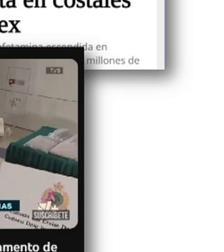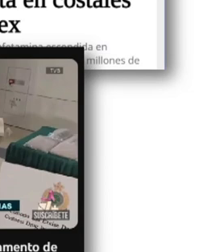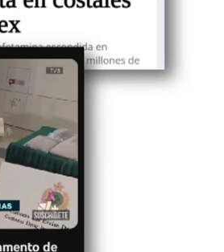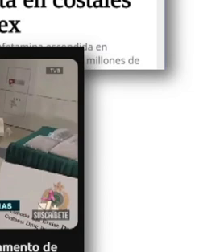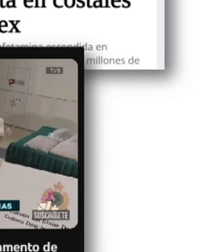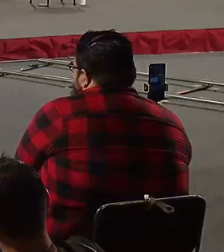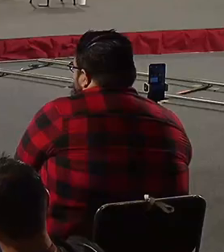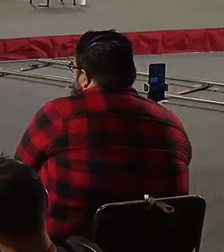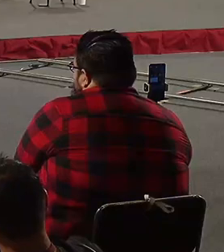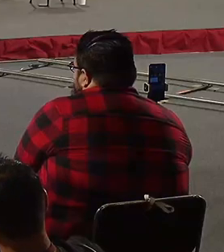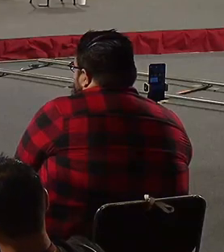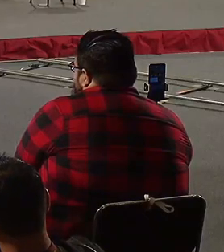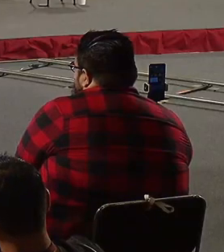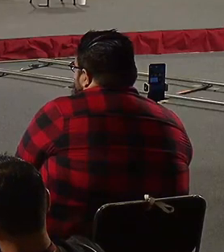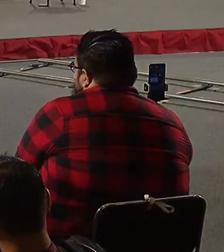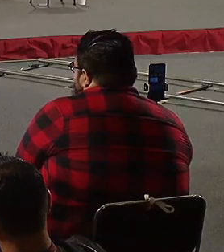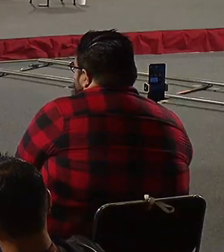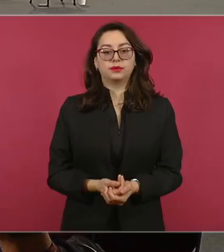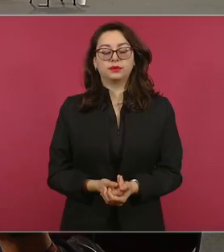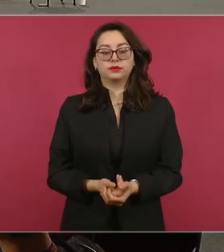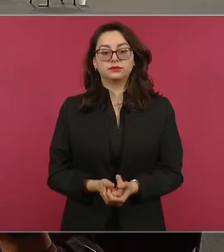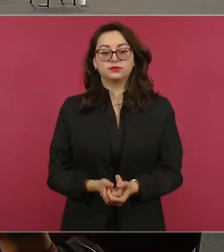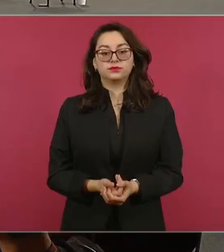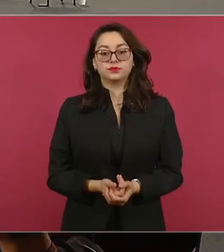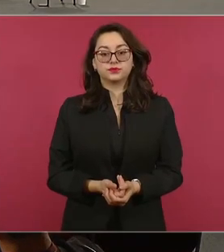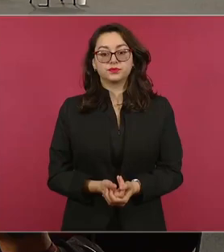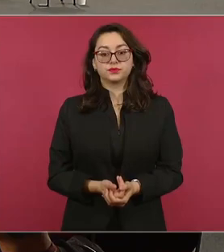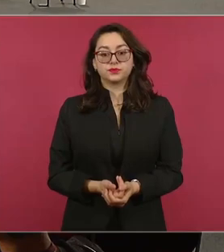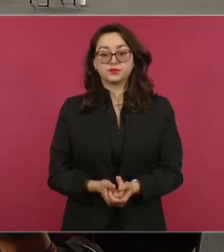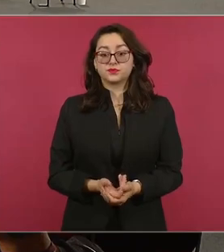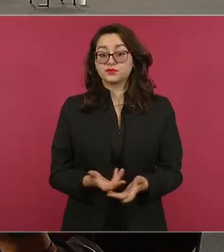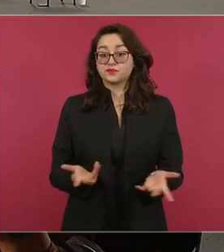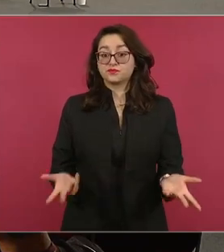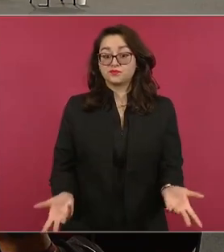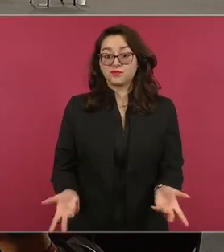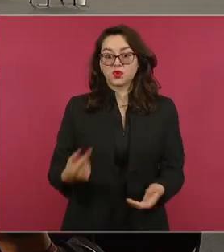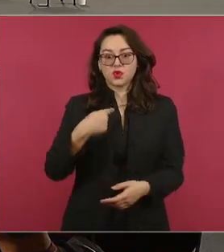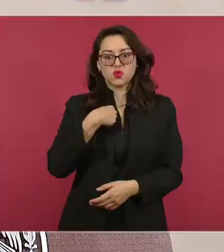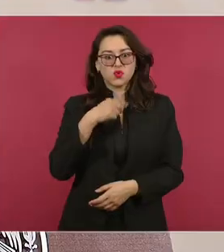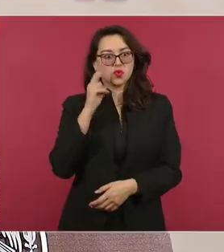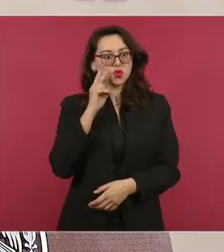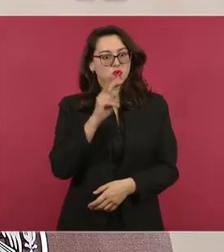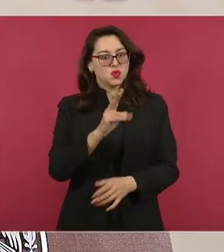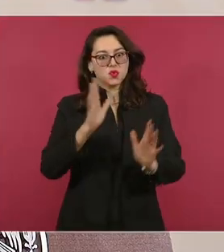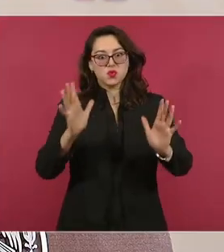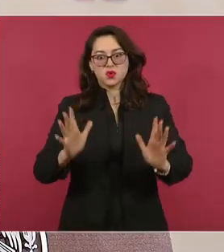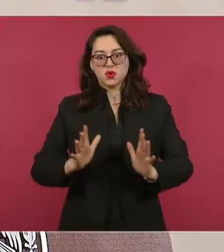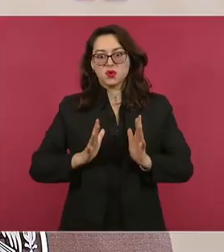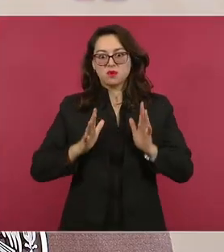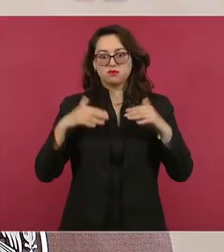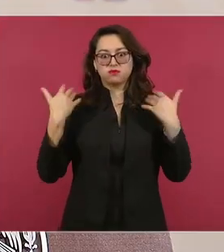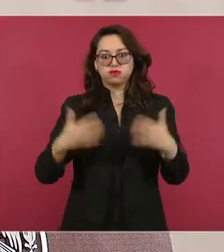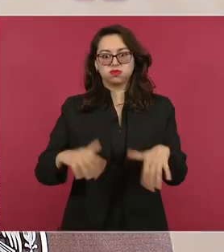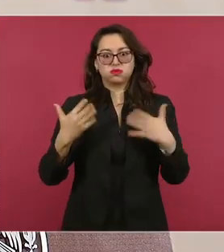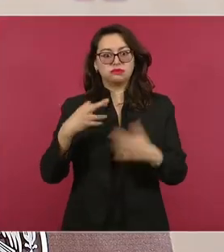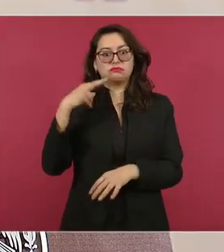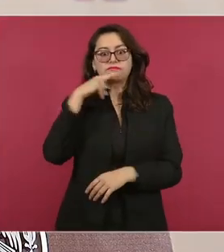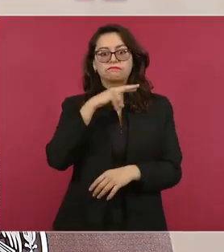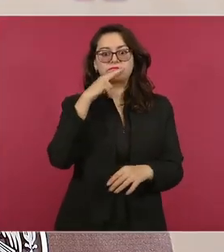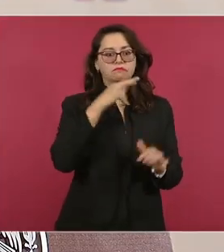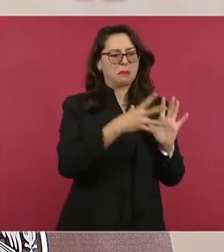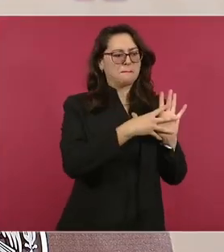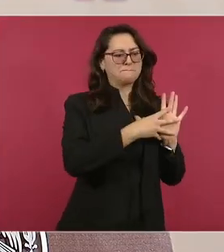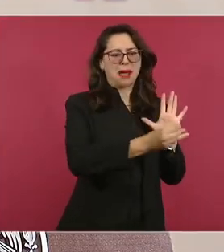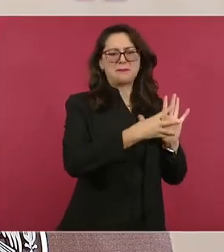Yo diría que esta es uno de los nados sincronizados con más cobertura, fue